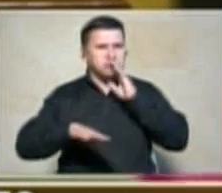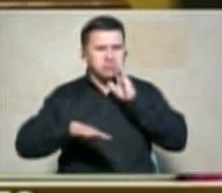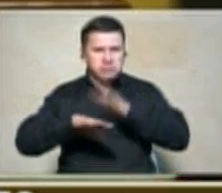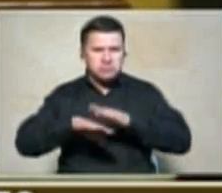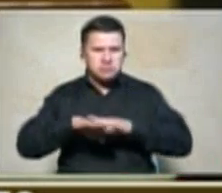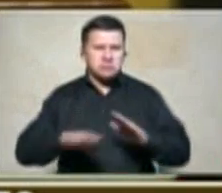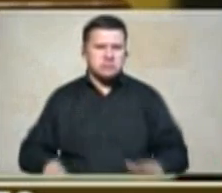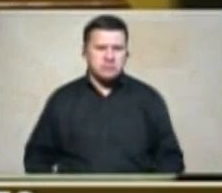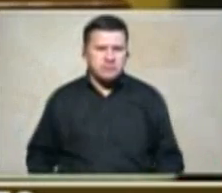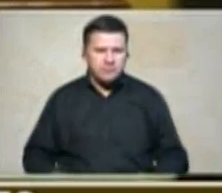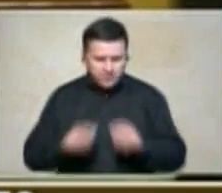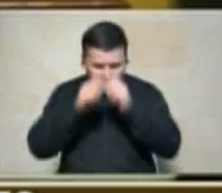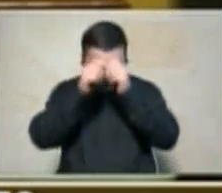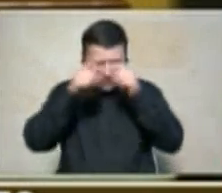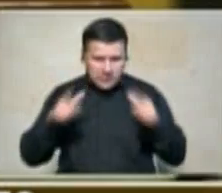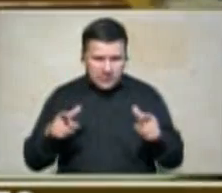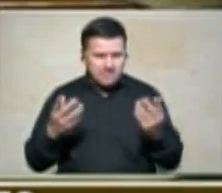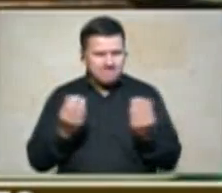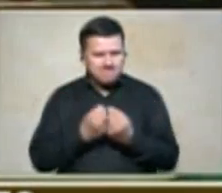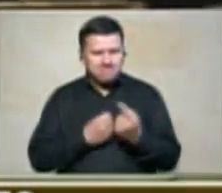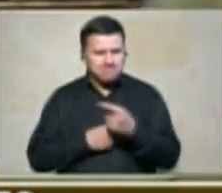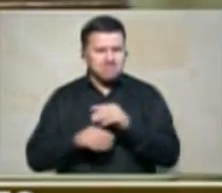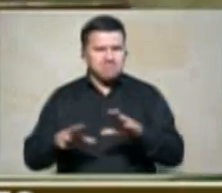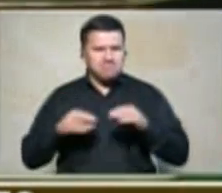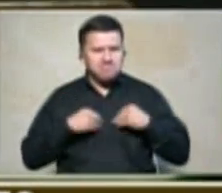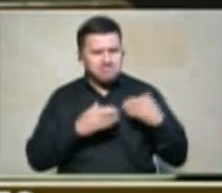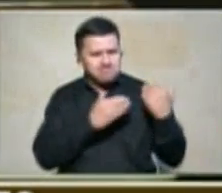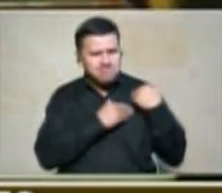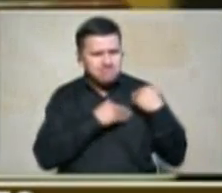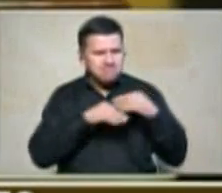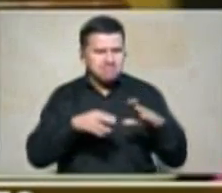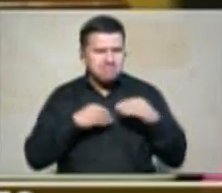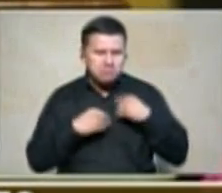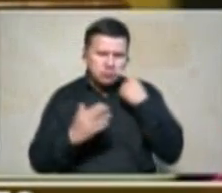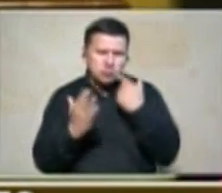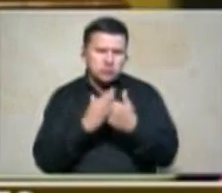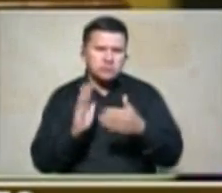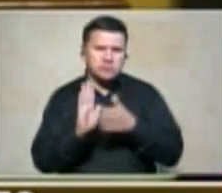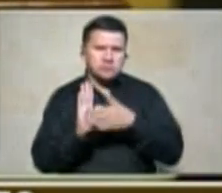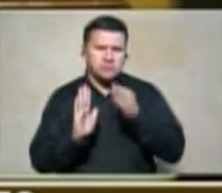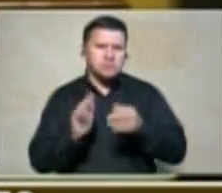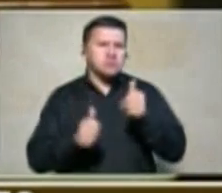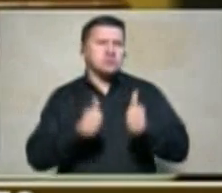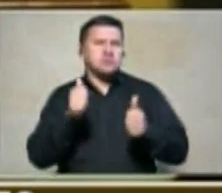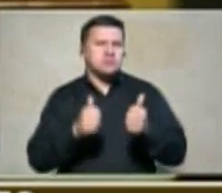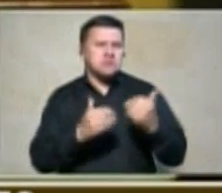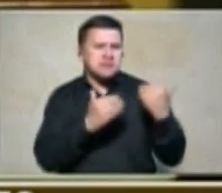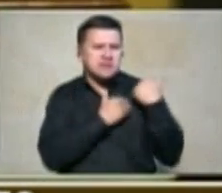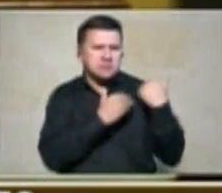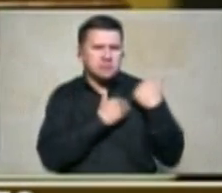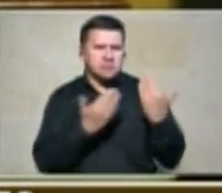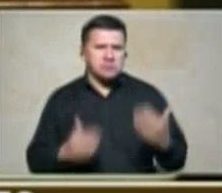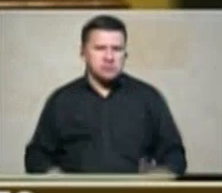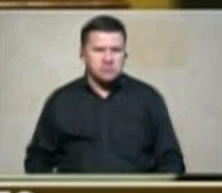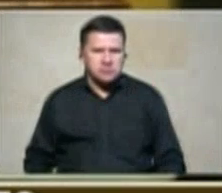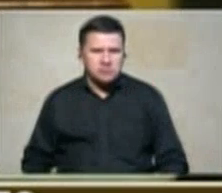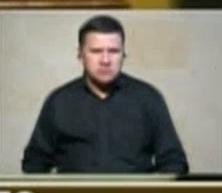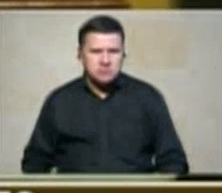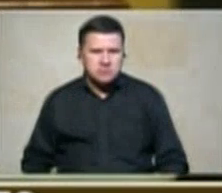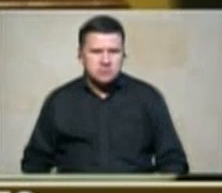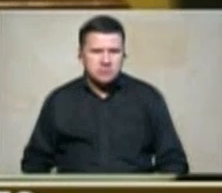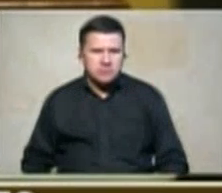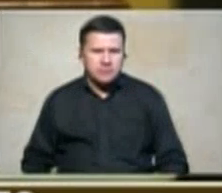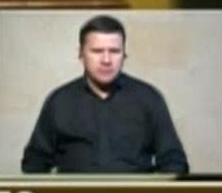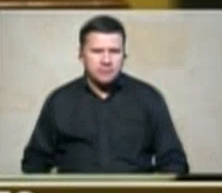de probar cuál es la responsabilidad que tiene cualquiera de las dos partes. Incluso si hay una falsa